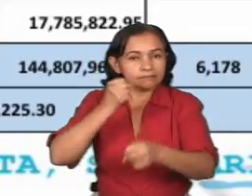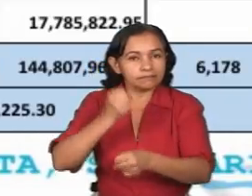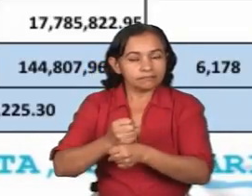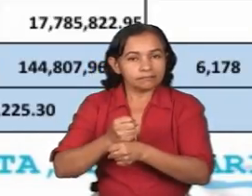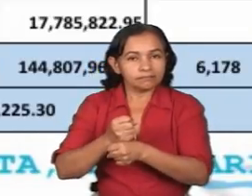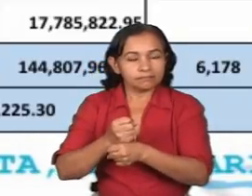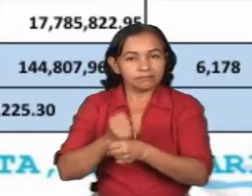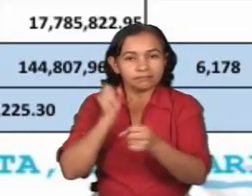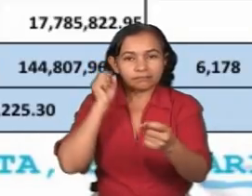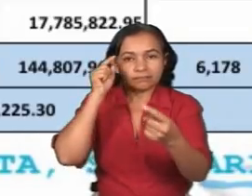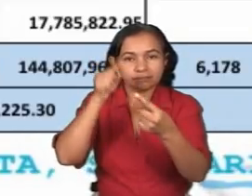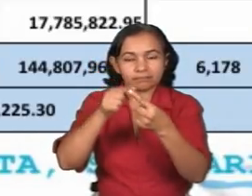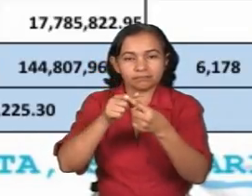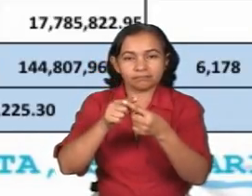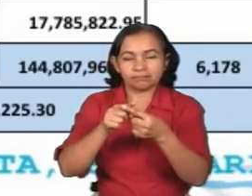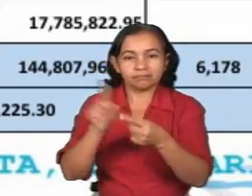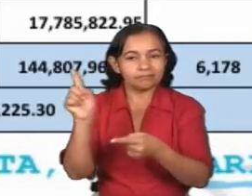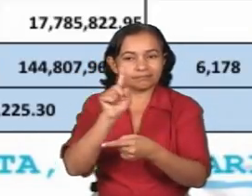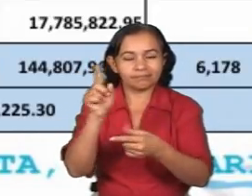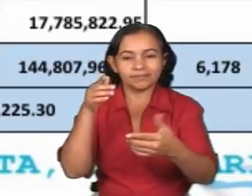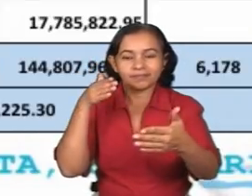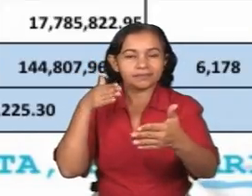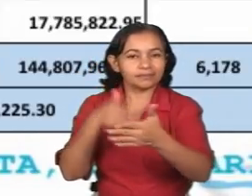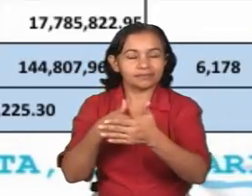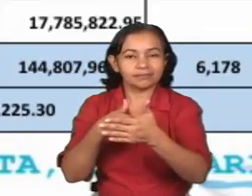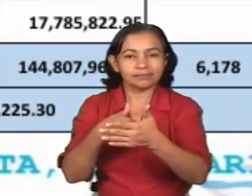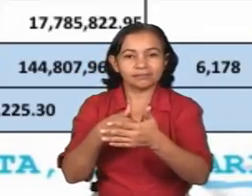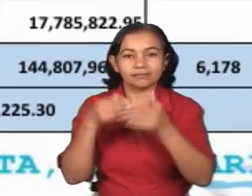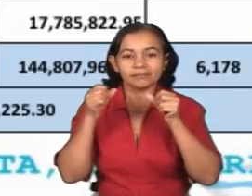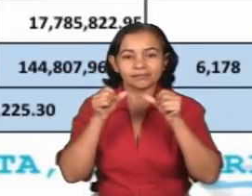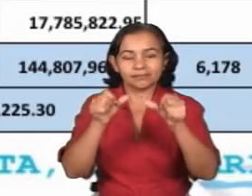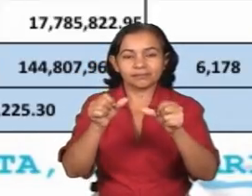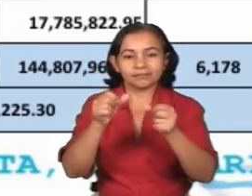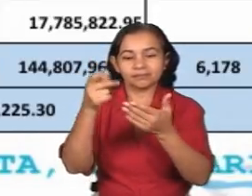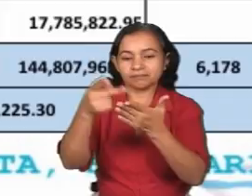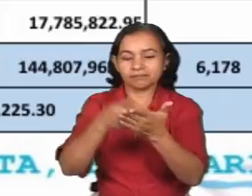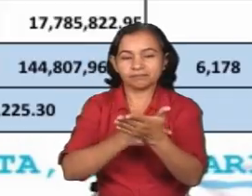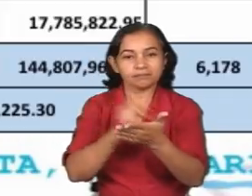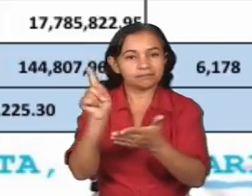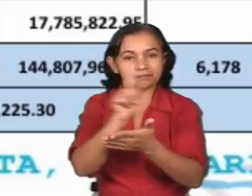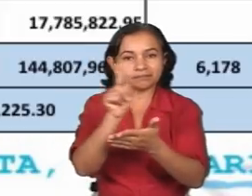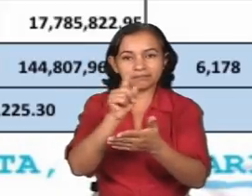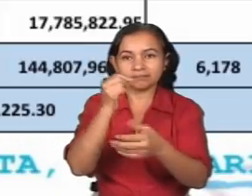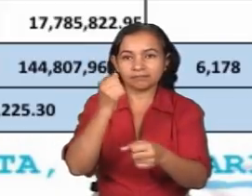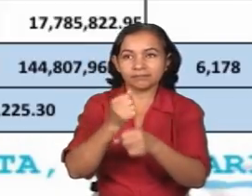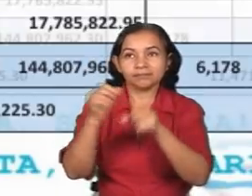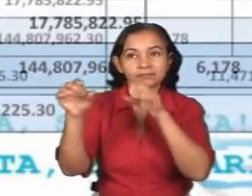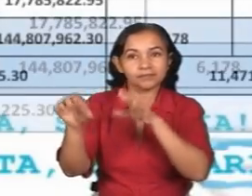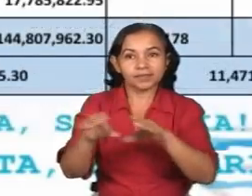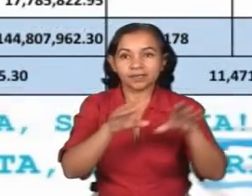el objetivo era que no se siga, que el objetivo es, sigue siendo que ese proyecto no se siga ejecutando, con esas acciones que hacen,